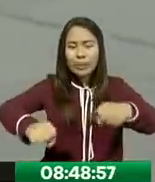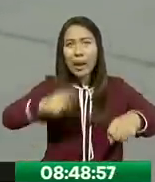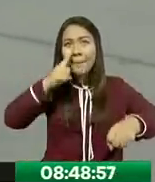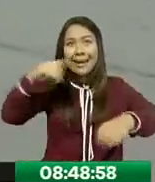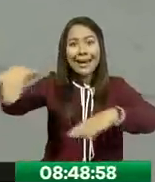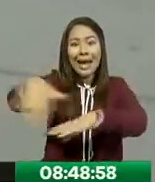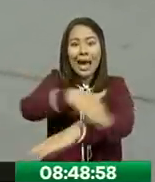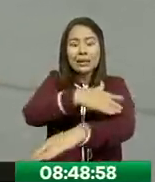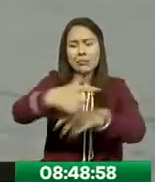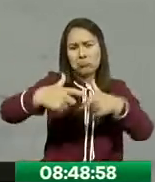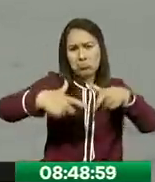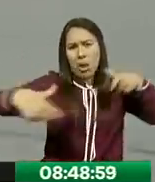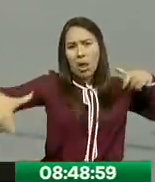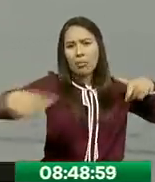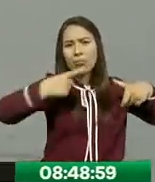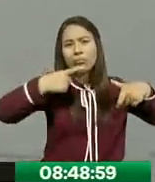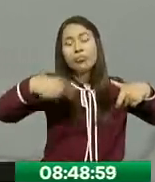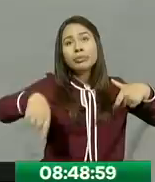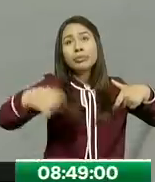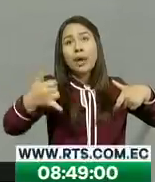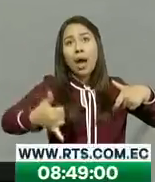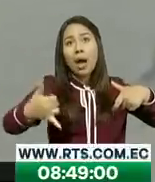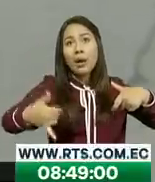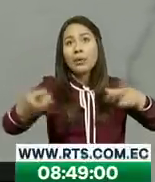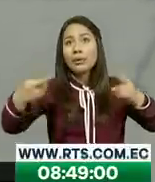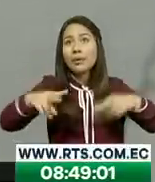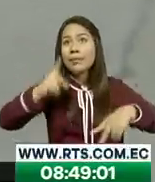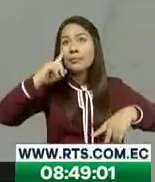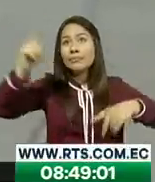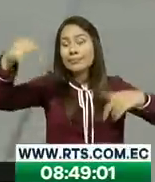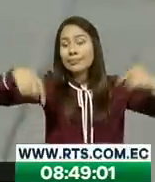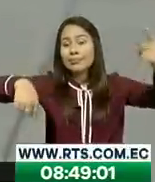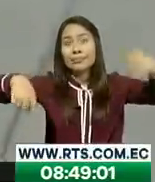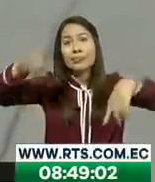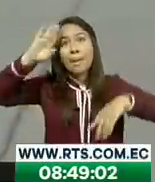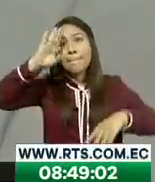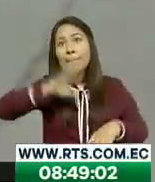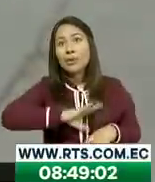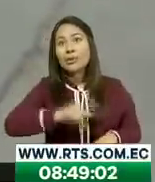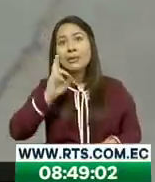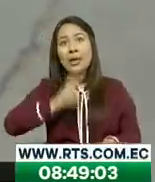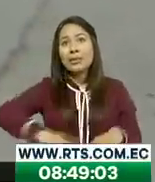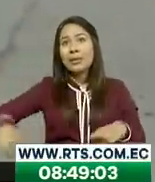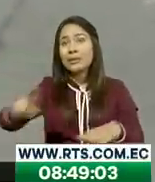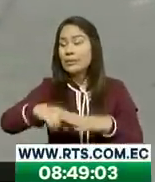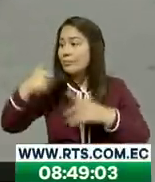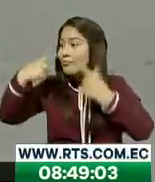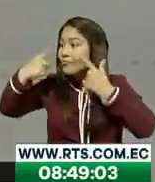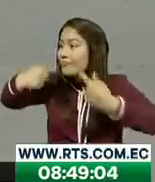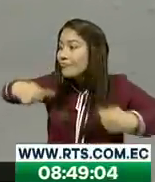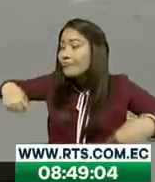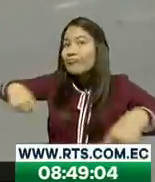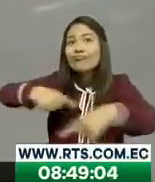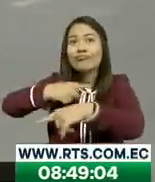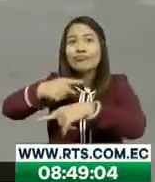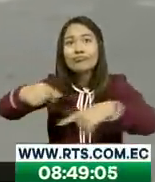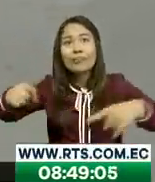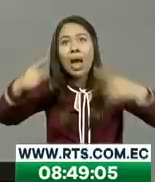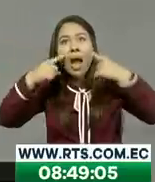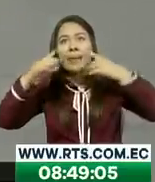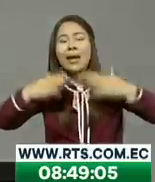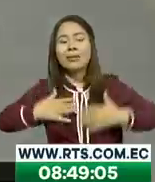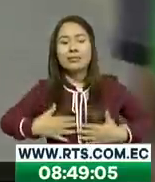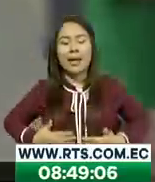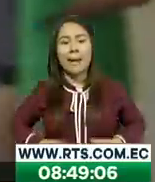principales, en ese momento también ha llegado personal de la Policía Nacional, está tratando de revisar a cualquier